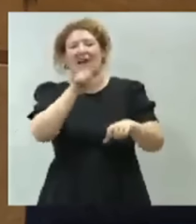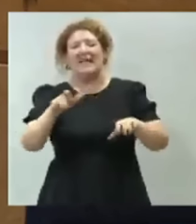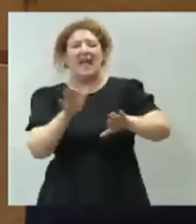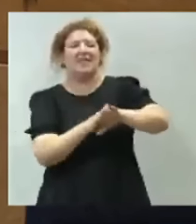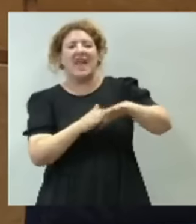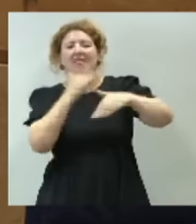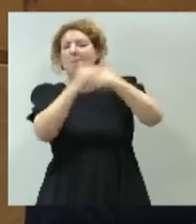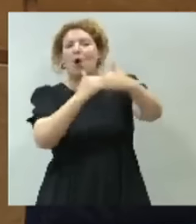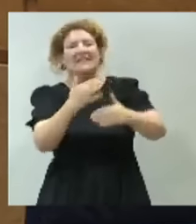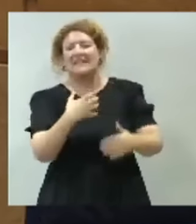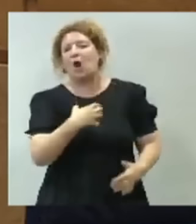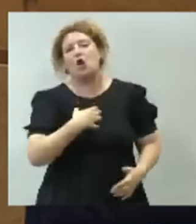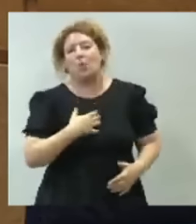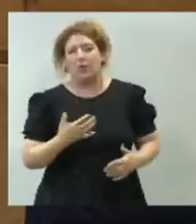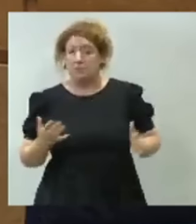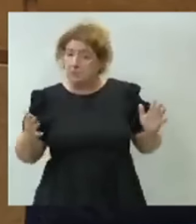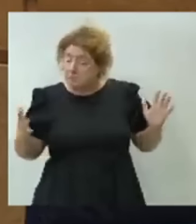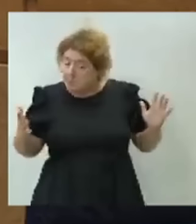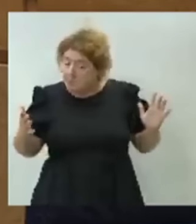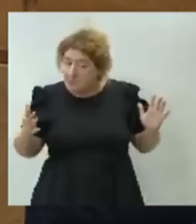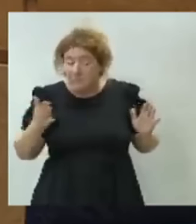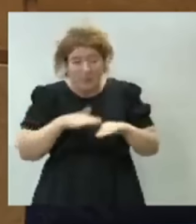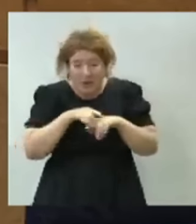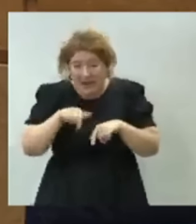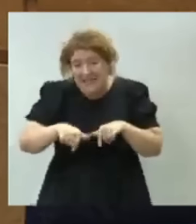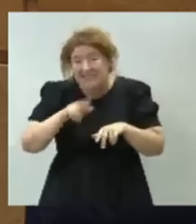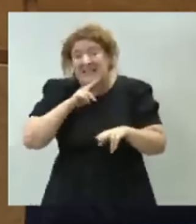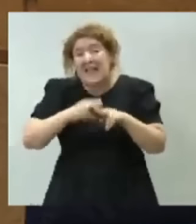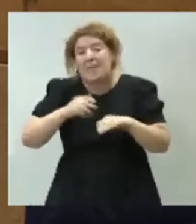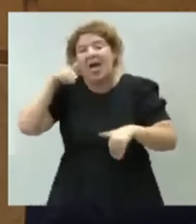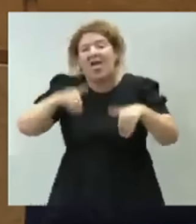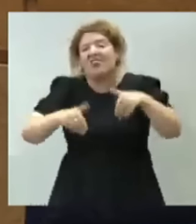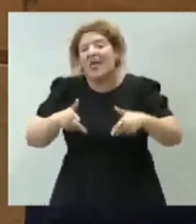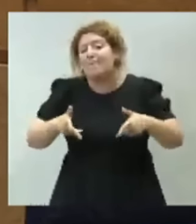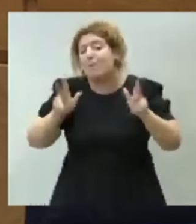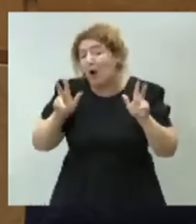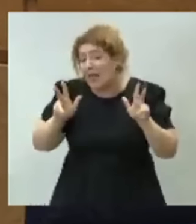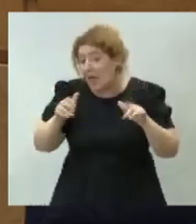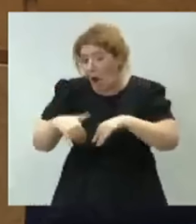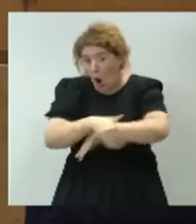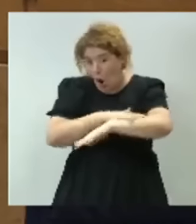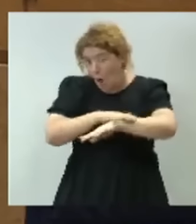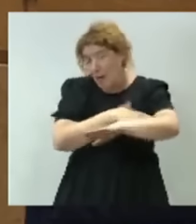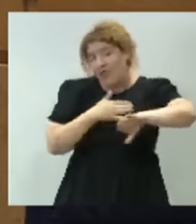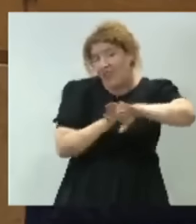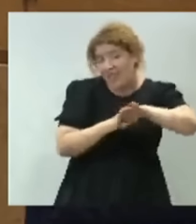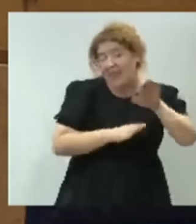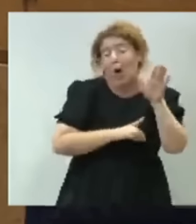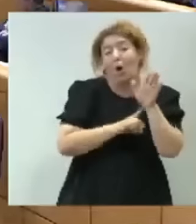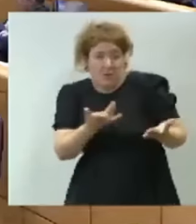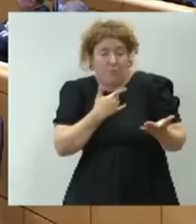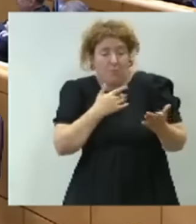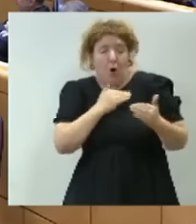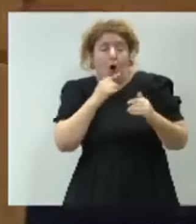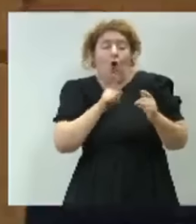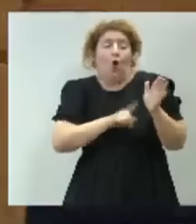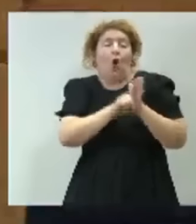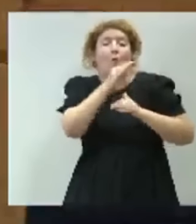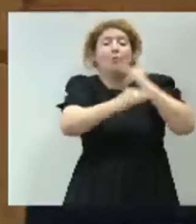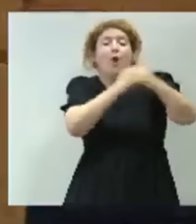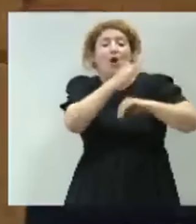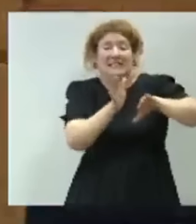decir que esto, España, se llama democracia y que cuando hay un gobierno progresista nombra a personas progresistas y cuando